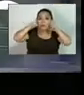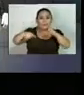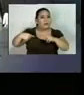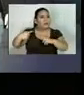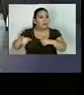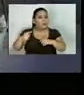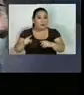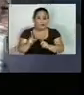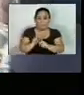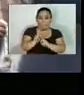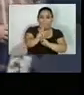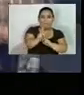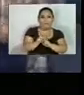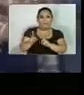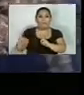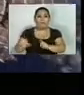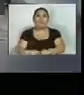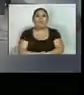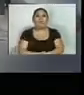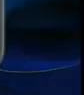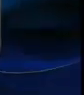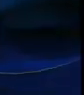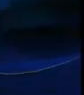siempre el distanciamiento social.